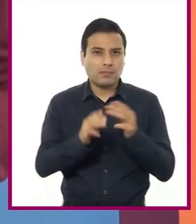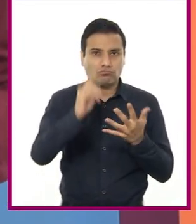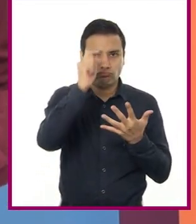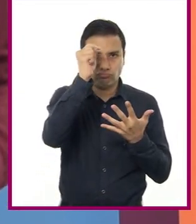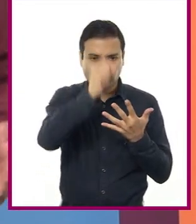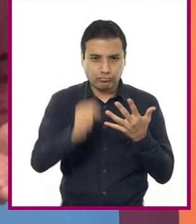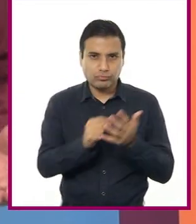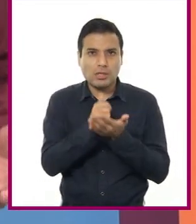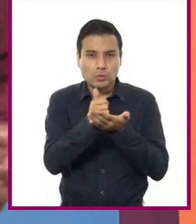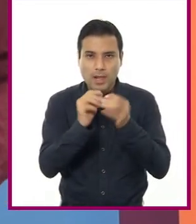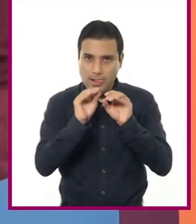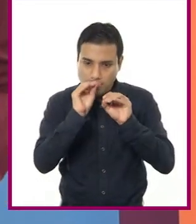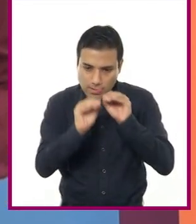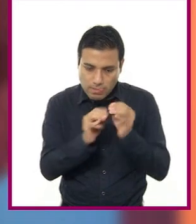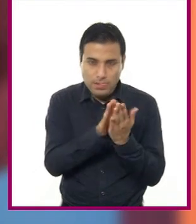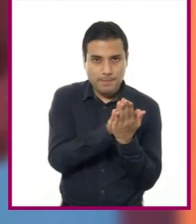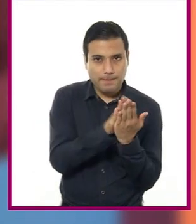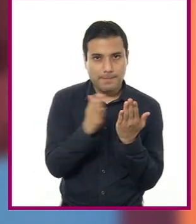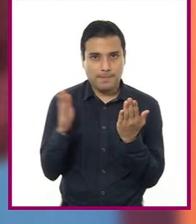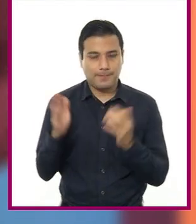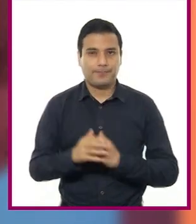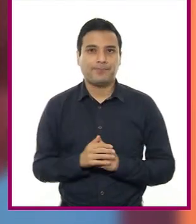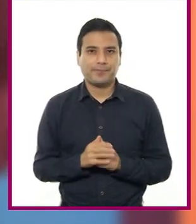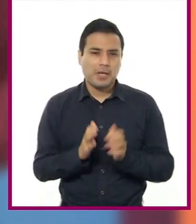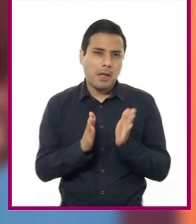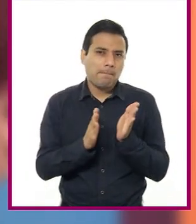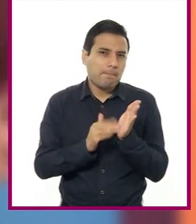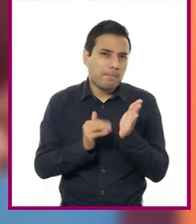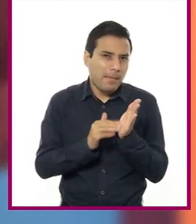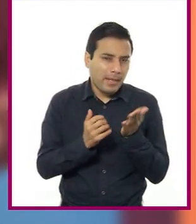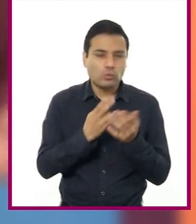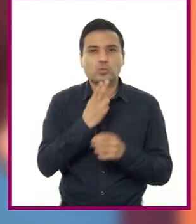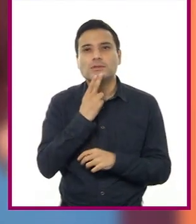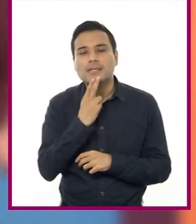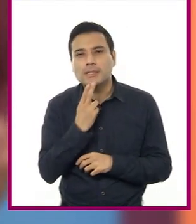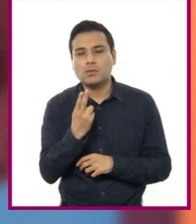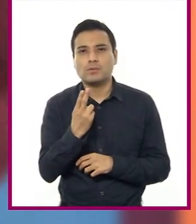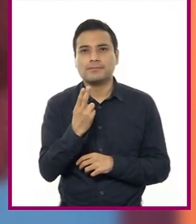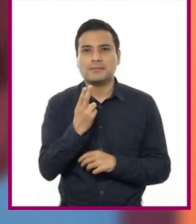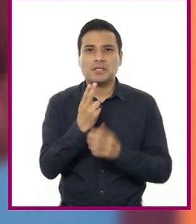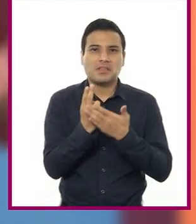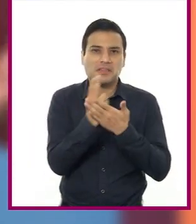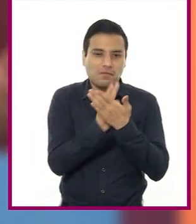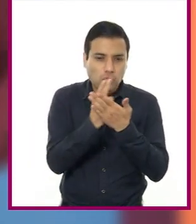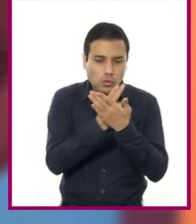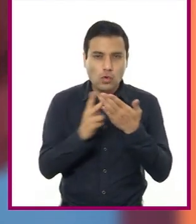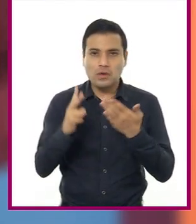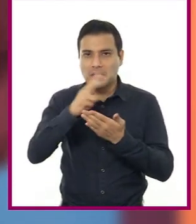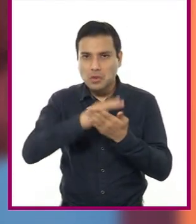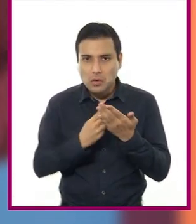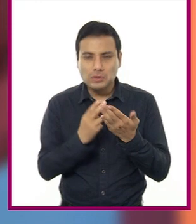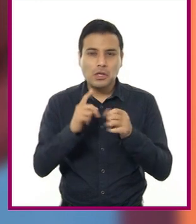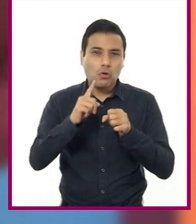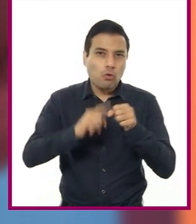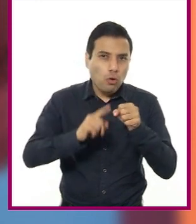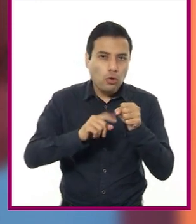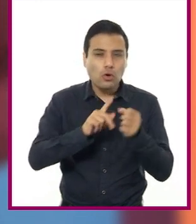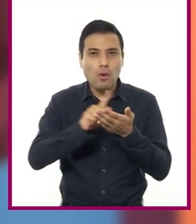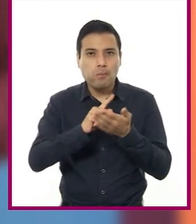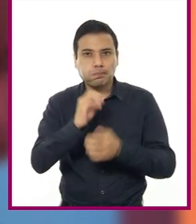elaborar el tríptico informativo: papel reciclado, ilustraciones o recortes. Colores y plumones